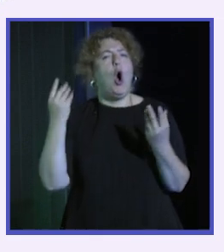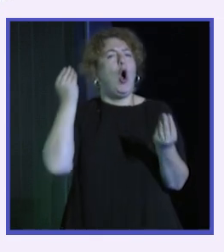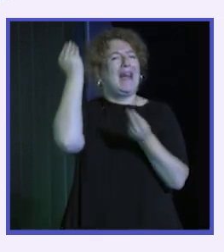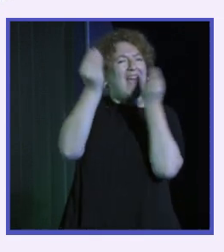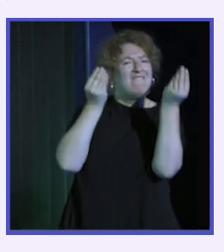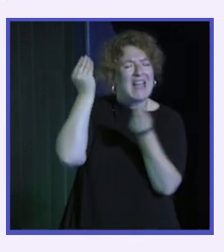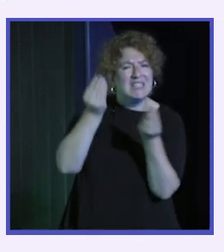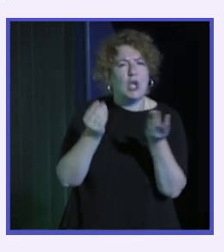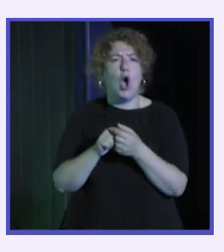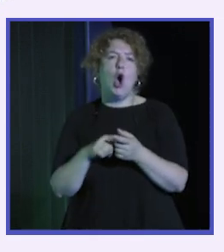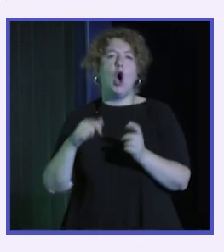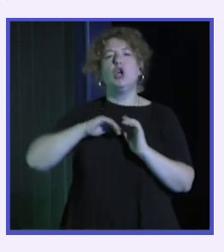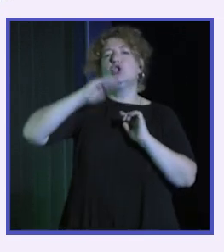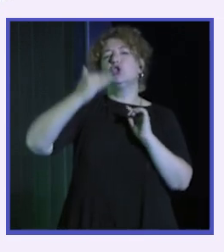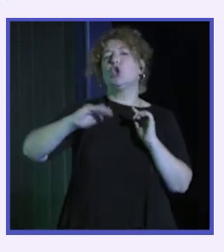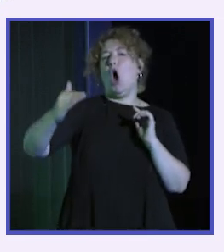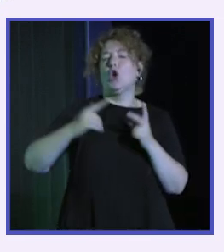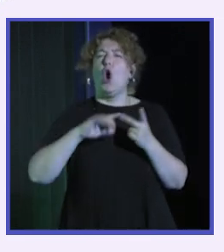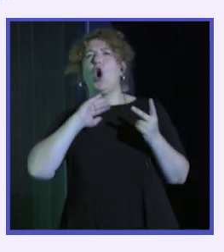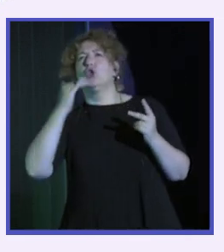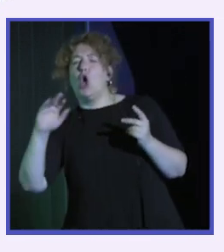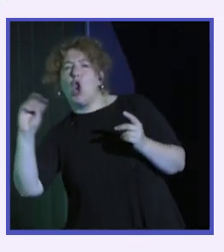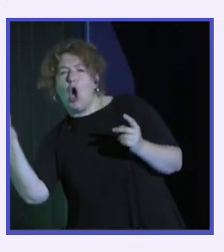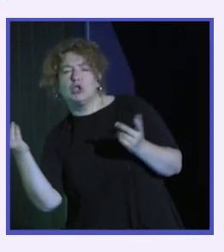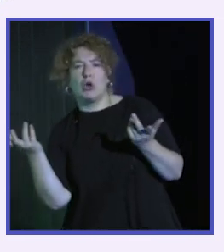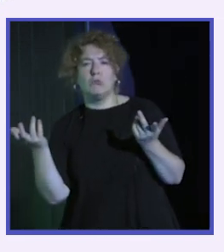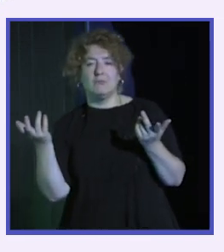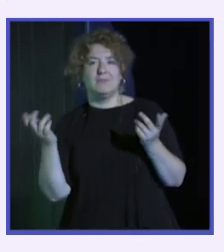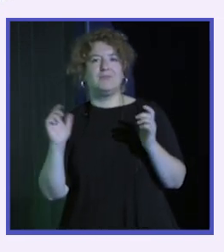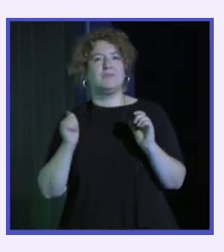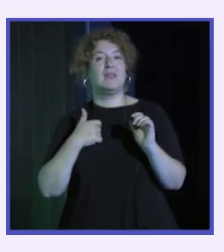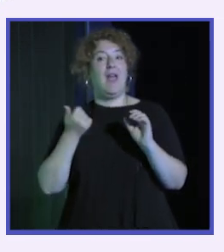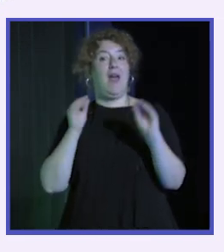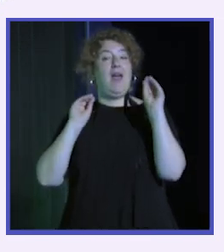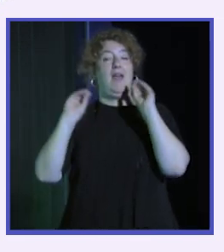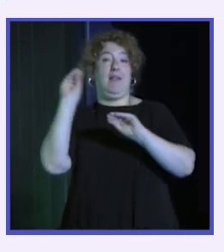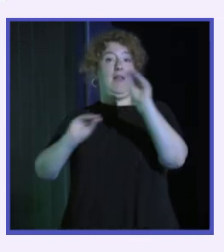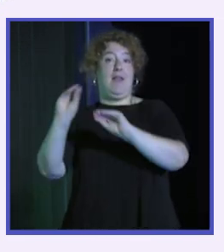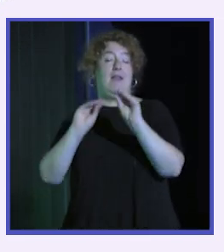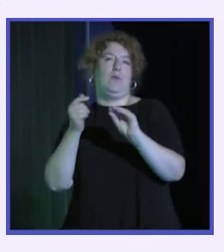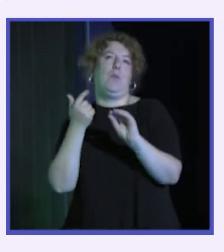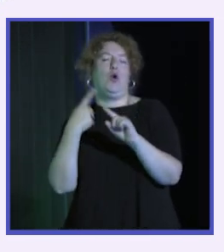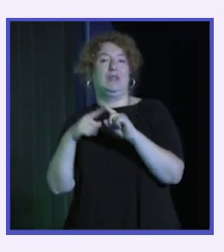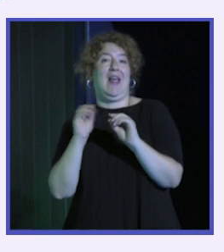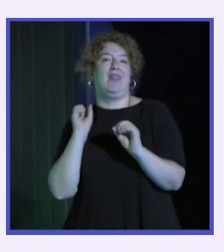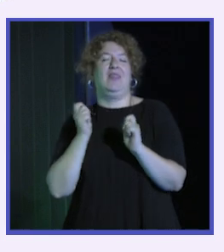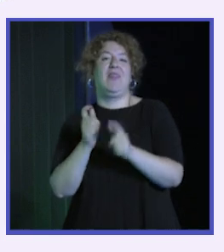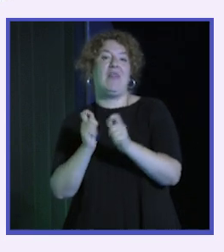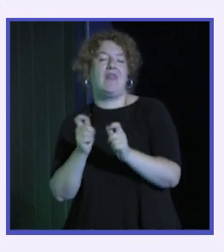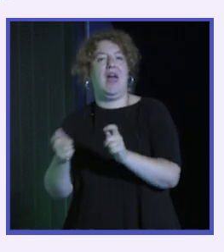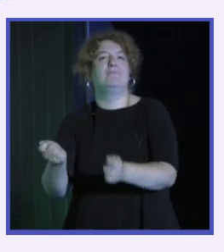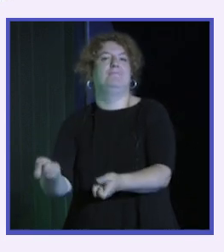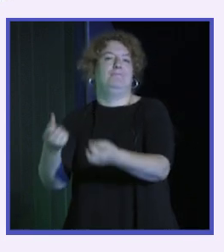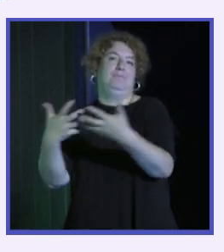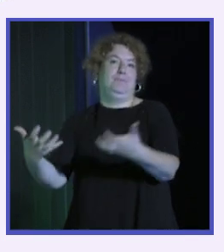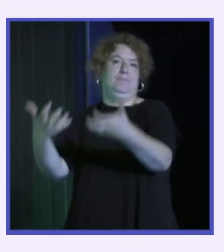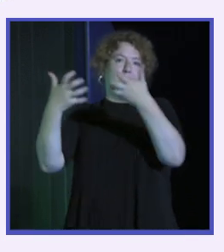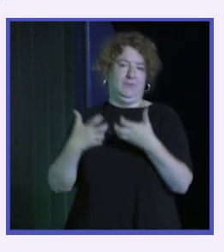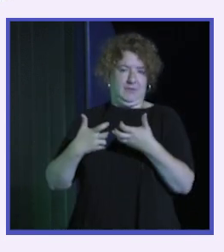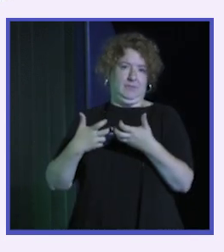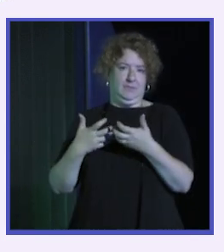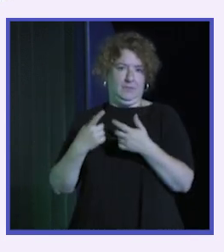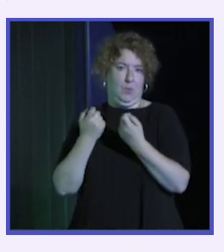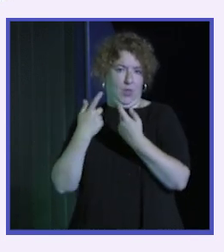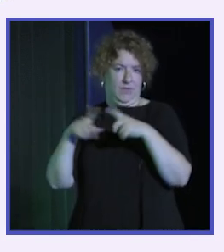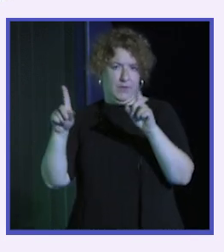reflexión, ponle este tono, ponle este otro tono. Ya le estoy dando un poquito más de contexto. Otro ejemplo, ¿vale?